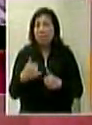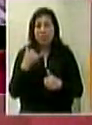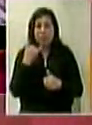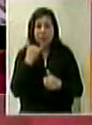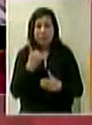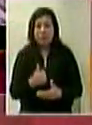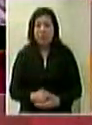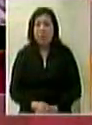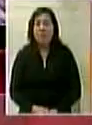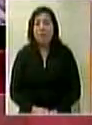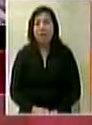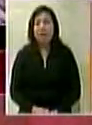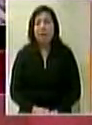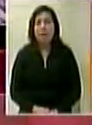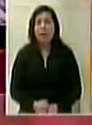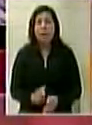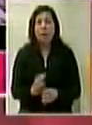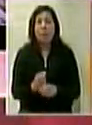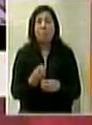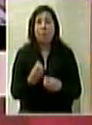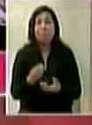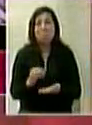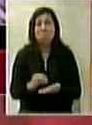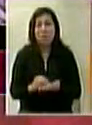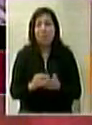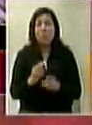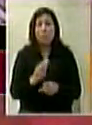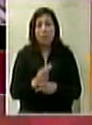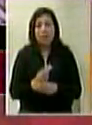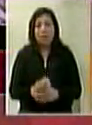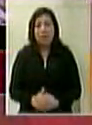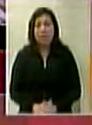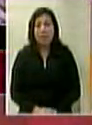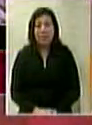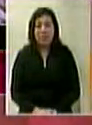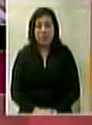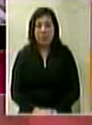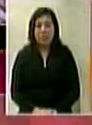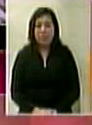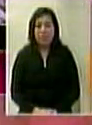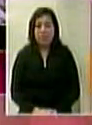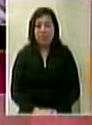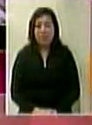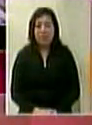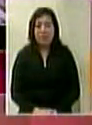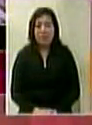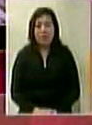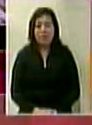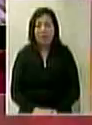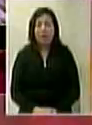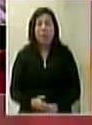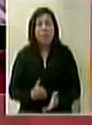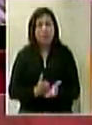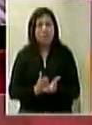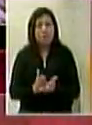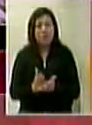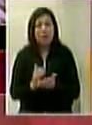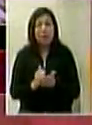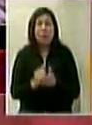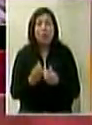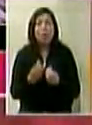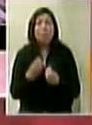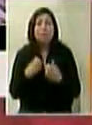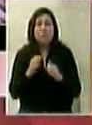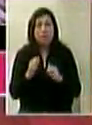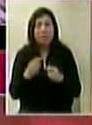celulares, porque se le ha restringido y porque hay mayor seguridad. Pero algunos medios, presidente, decían, ¿cómo